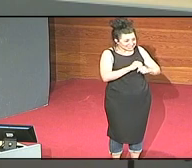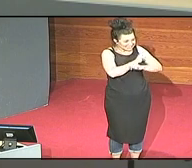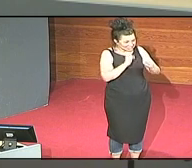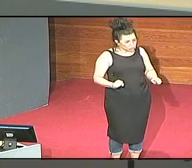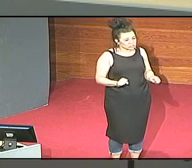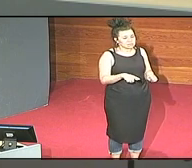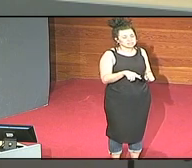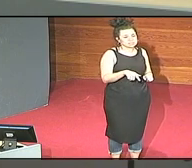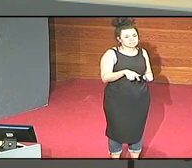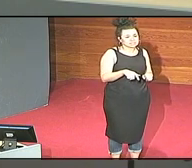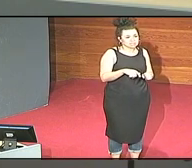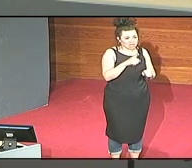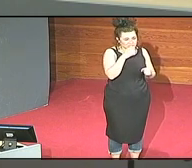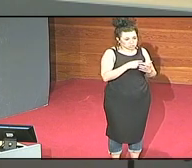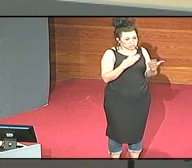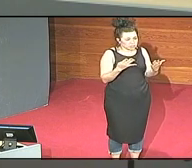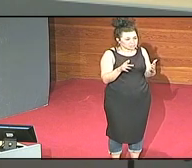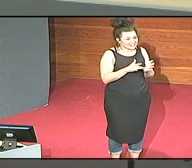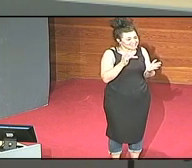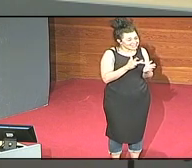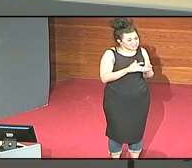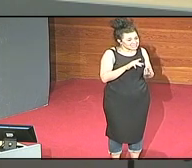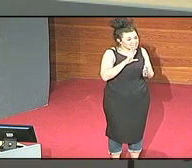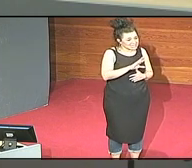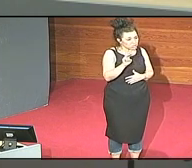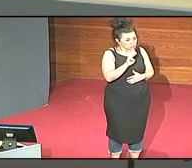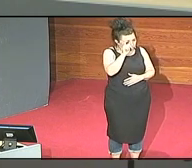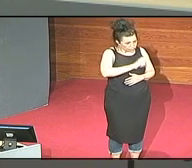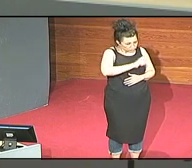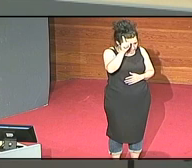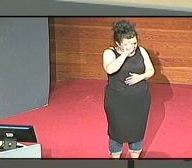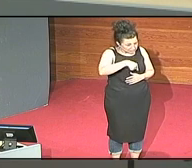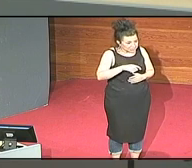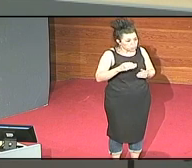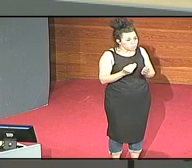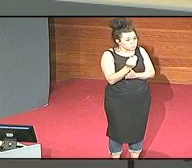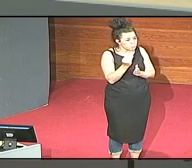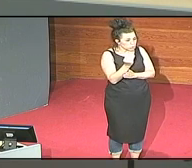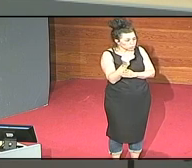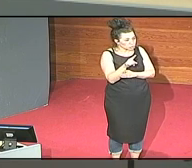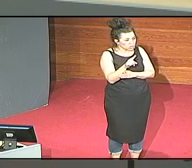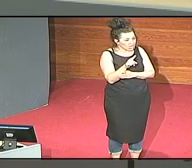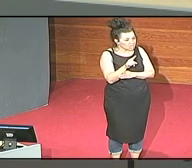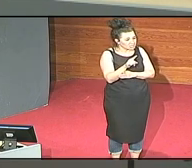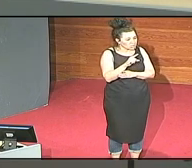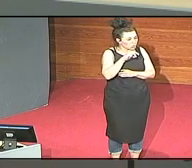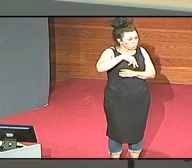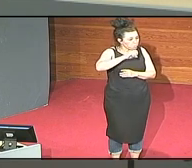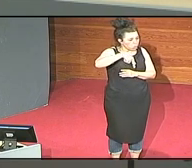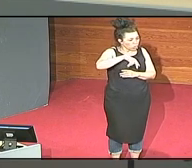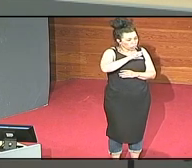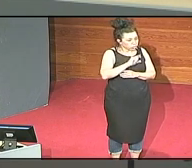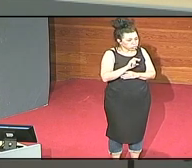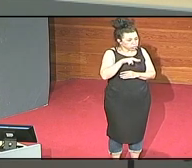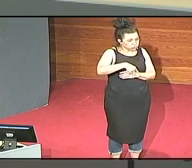revista 5v dobles y de la productora muyung además colabora con revistas como gatopardo national geographic hoyo